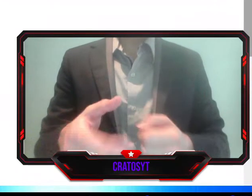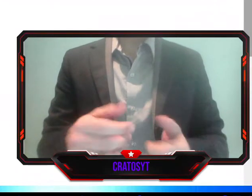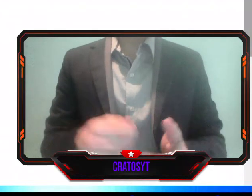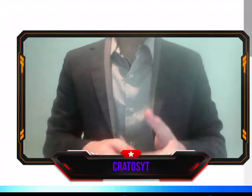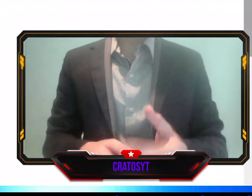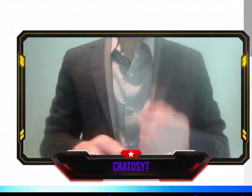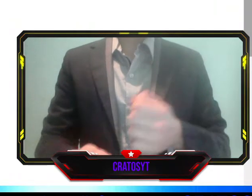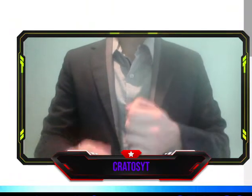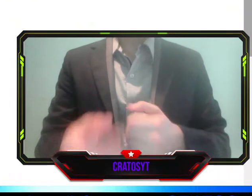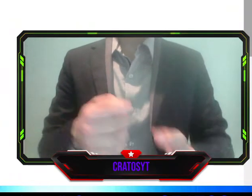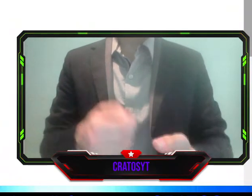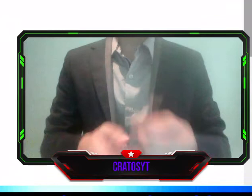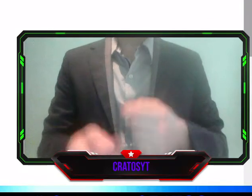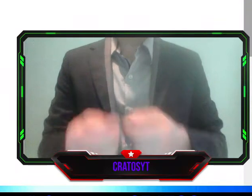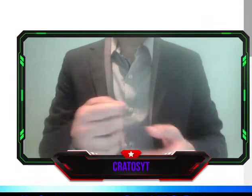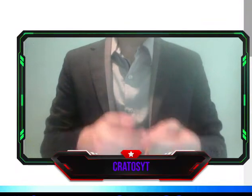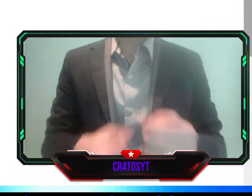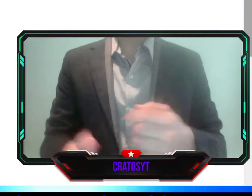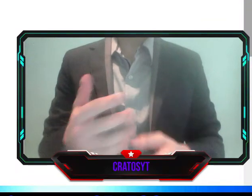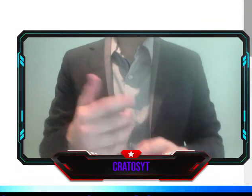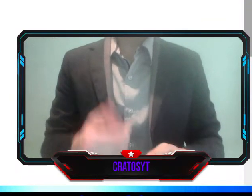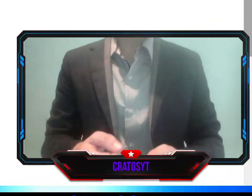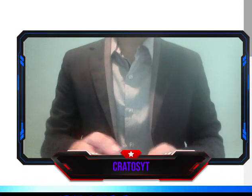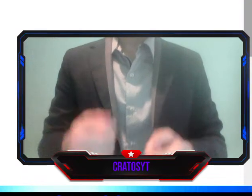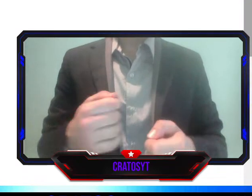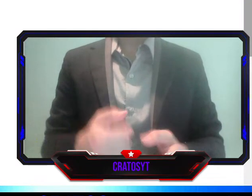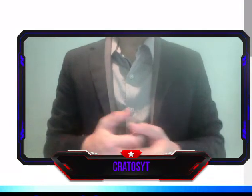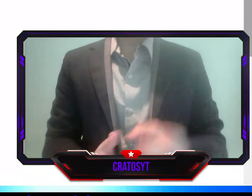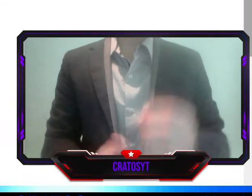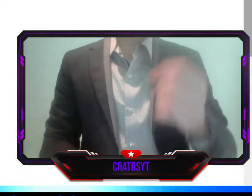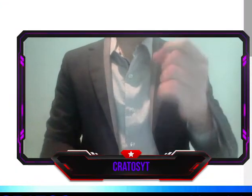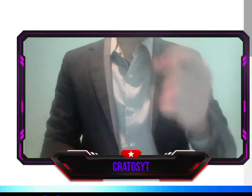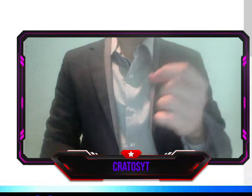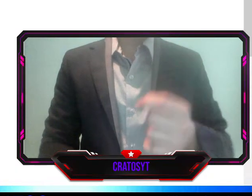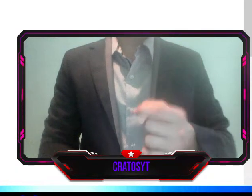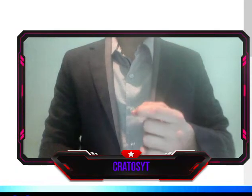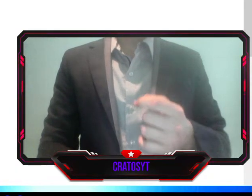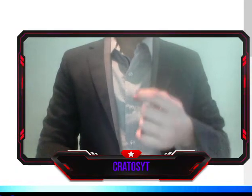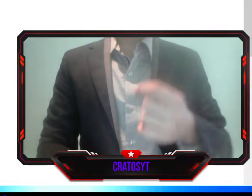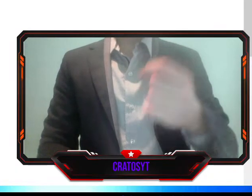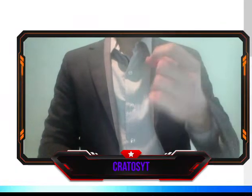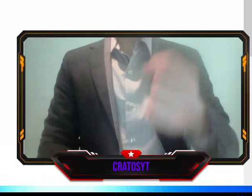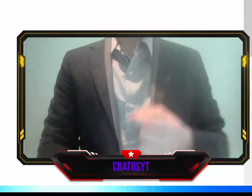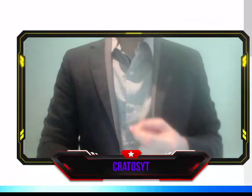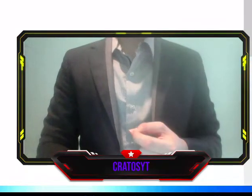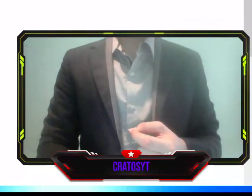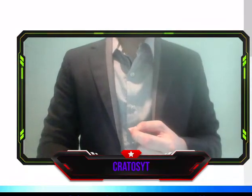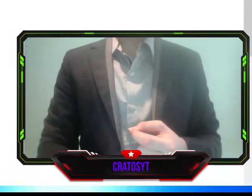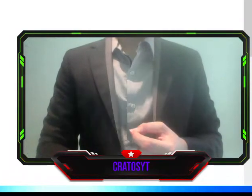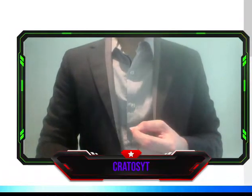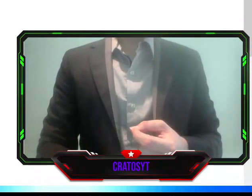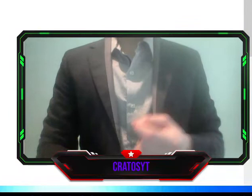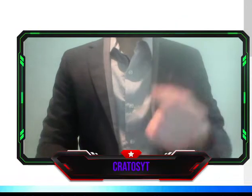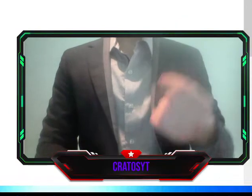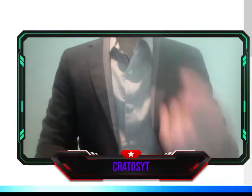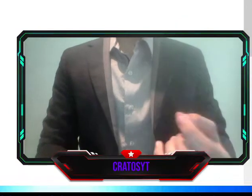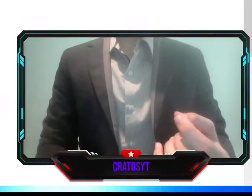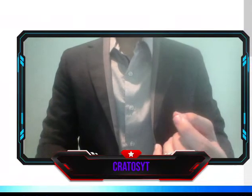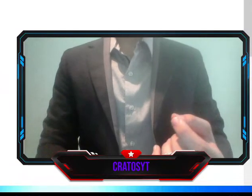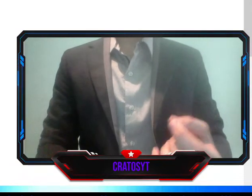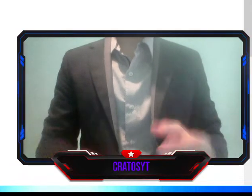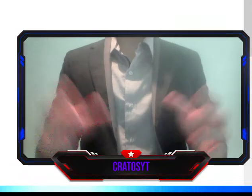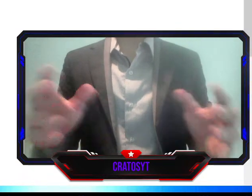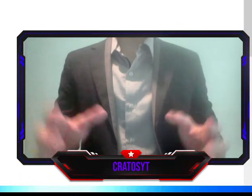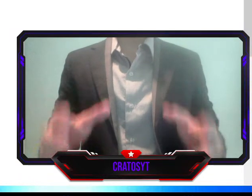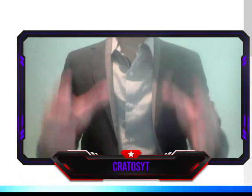vez va a haber más y más de dónde jalar, hasta el punto en que nos percatemos de lo delincuente que fueron y de quienes lo